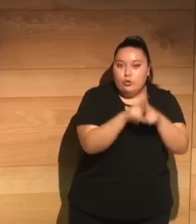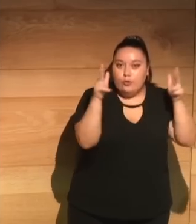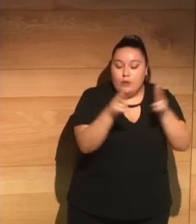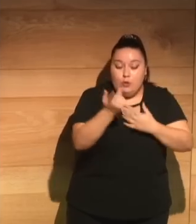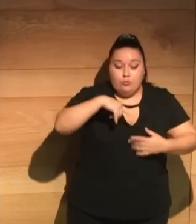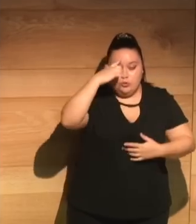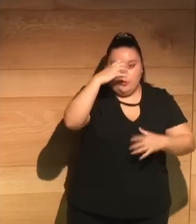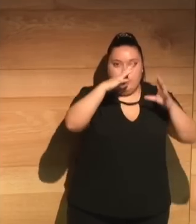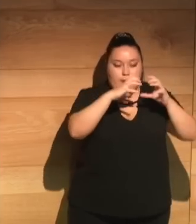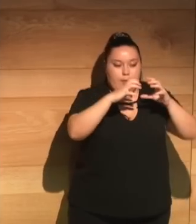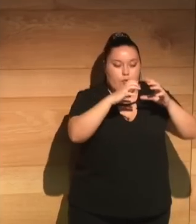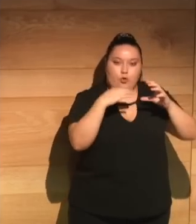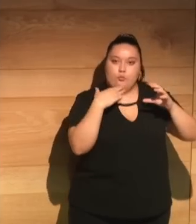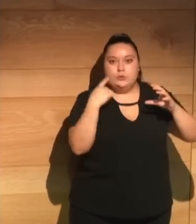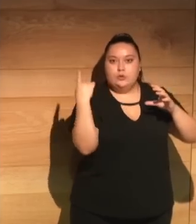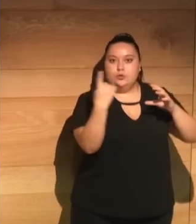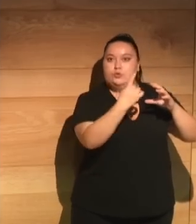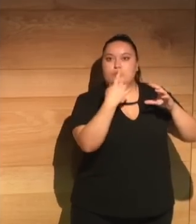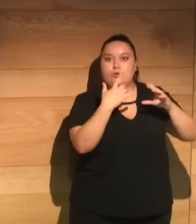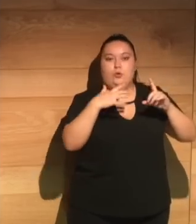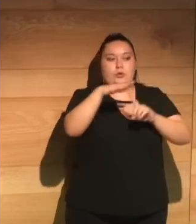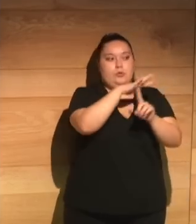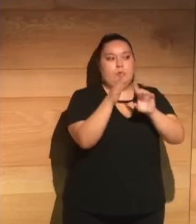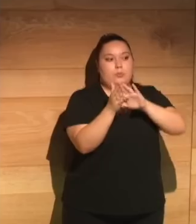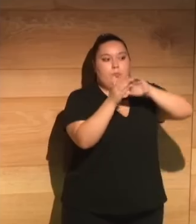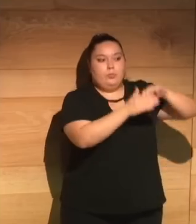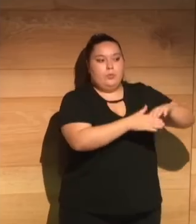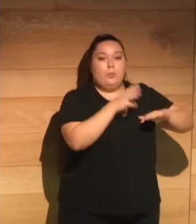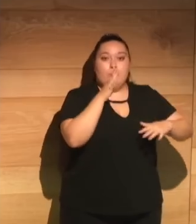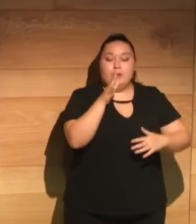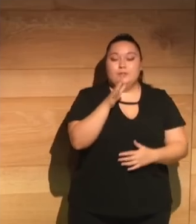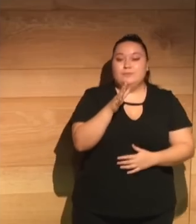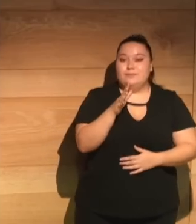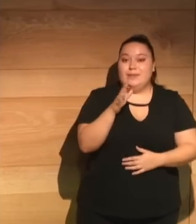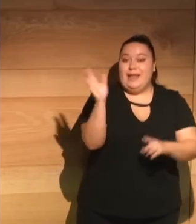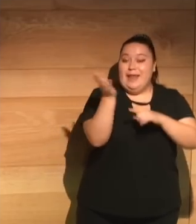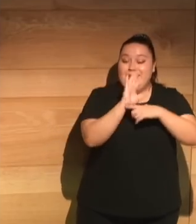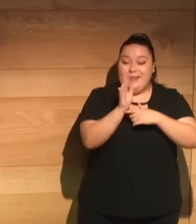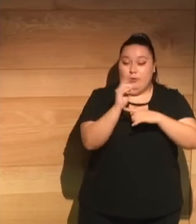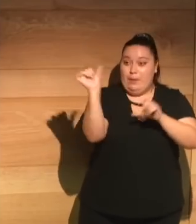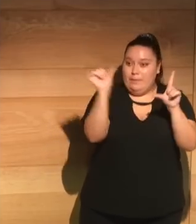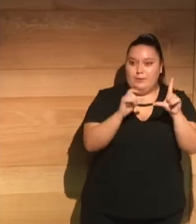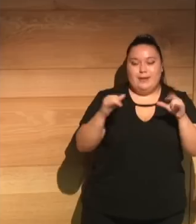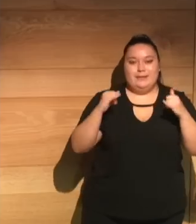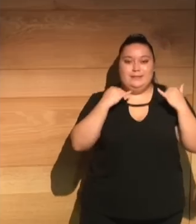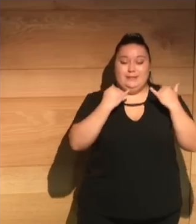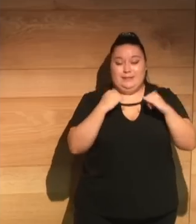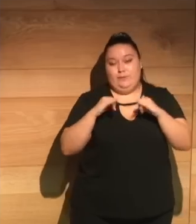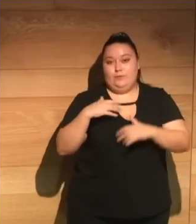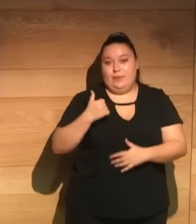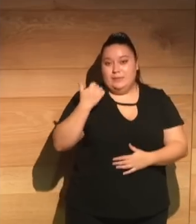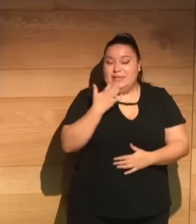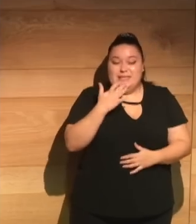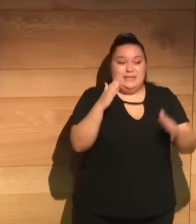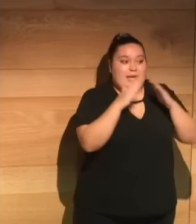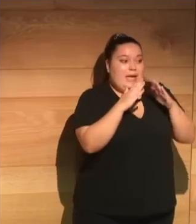nuestro cerebro empieza a aislarse de su entorno. Y por eso una película se disfruta muchísimo más en el cine y que cuando la ves en casa,